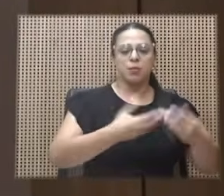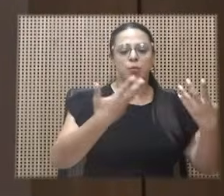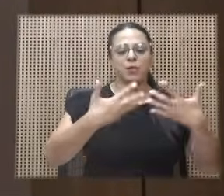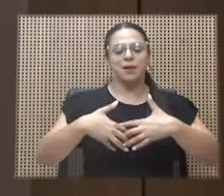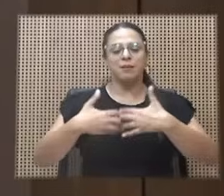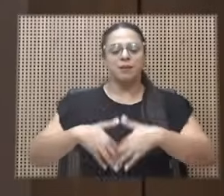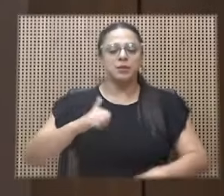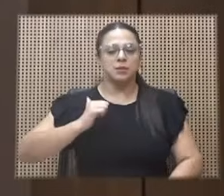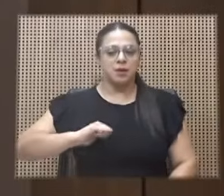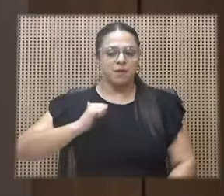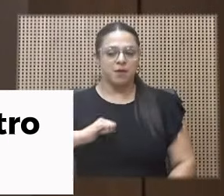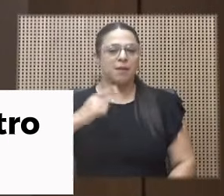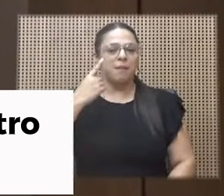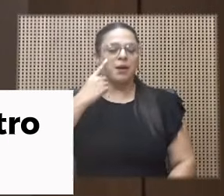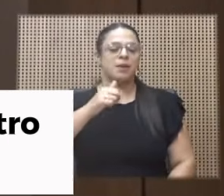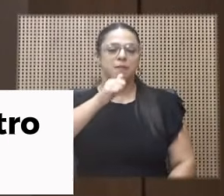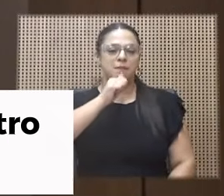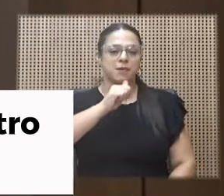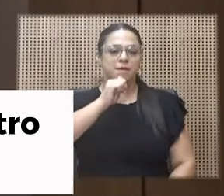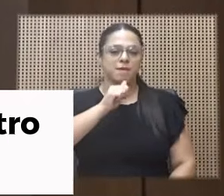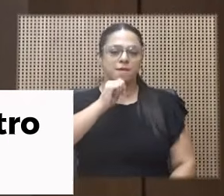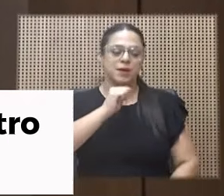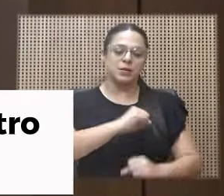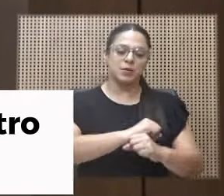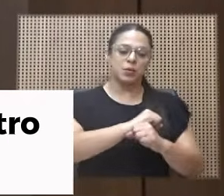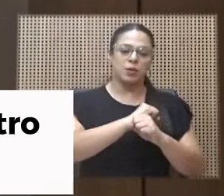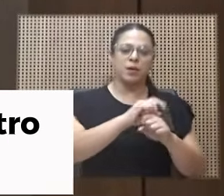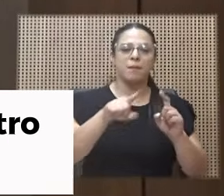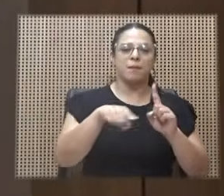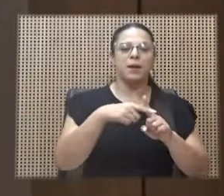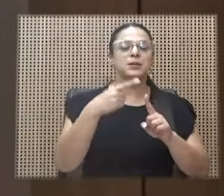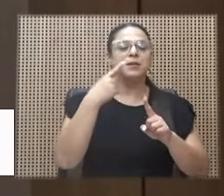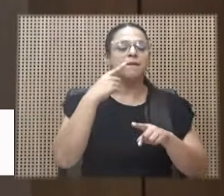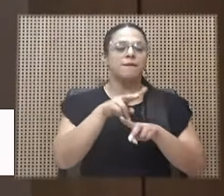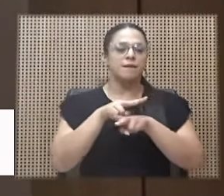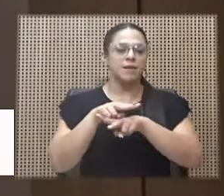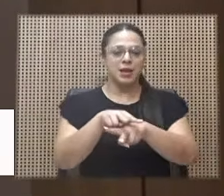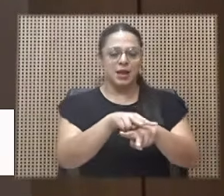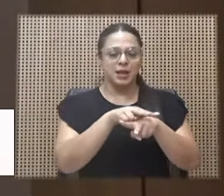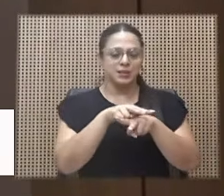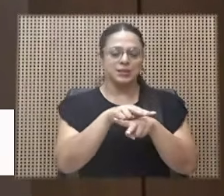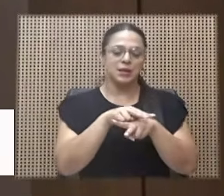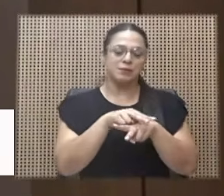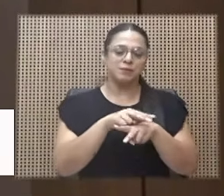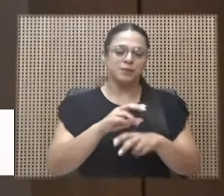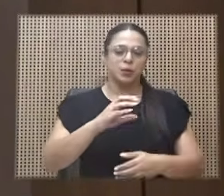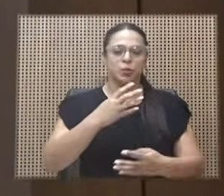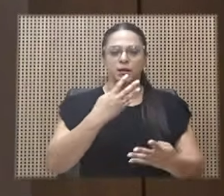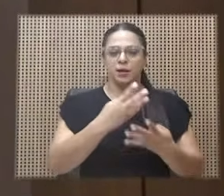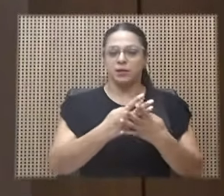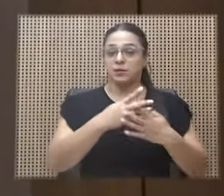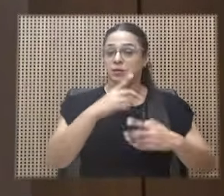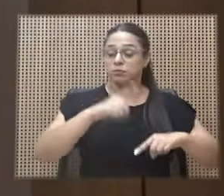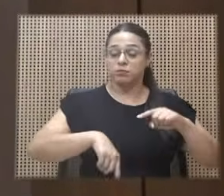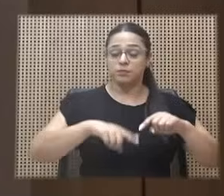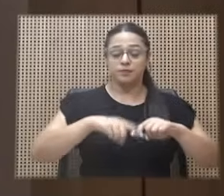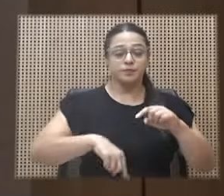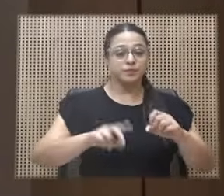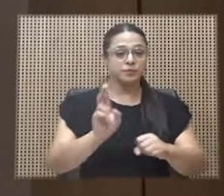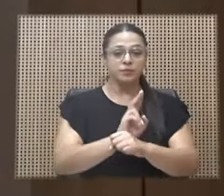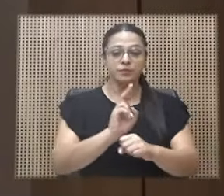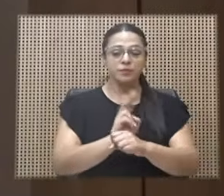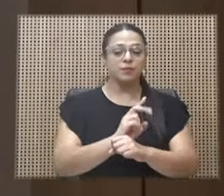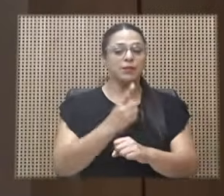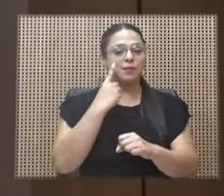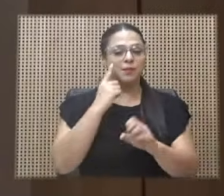para privatizar la seguridad y vigilancia de un centro penitenciario. No se pueden utilizar tampoco